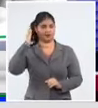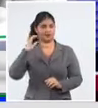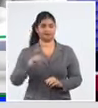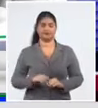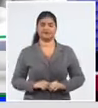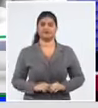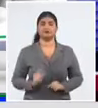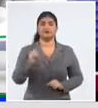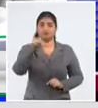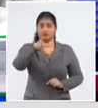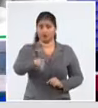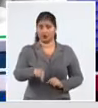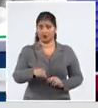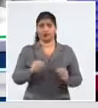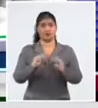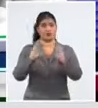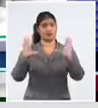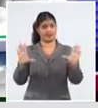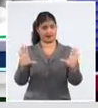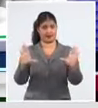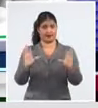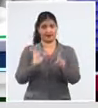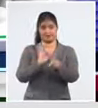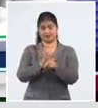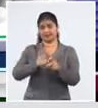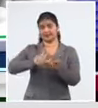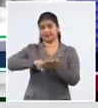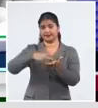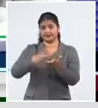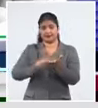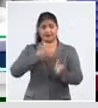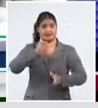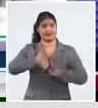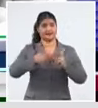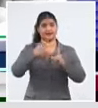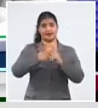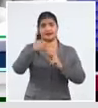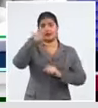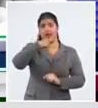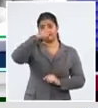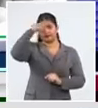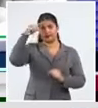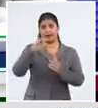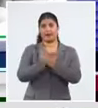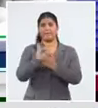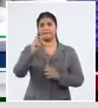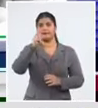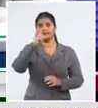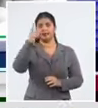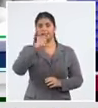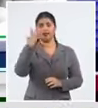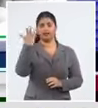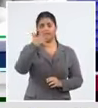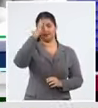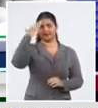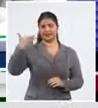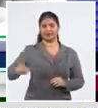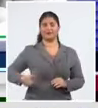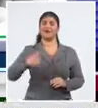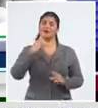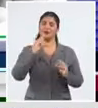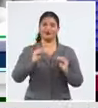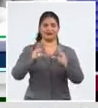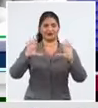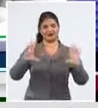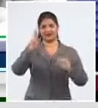acompaña en el primer momento la intérprete de lengua de señas, Yasmina Rami, y damos la bienvenida, como cada mañana, al doctor Francisco